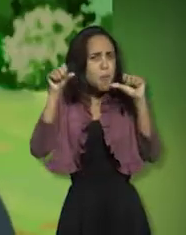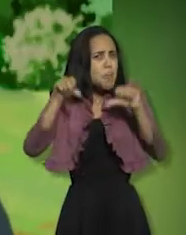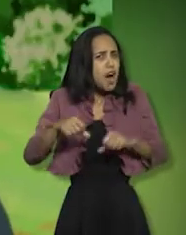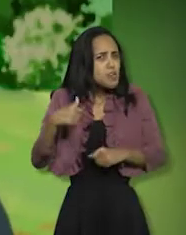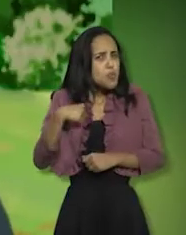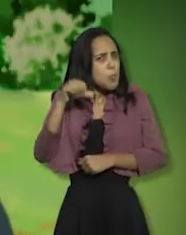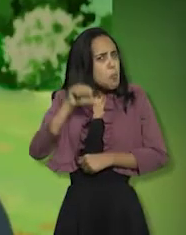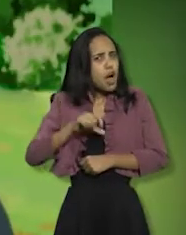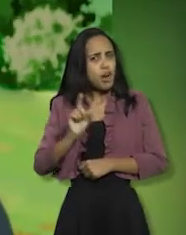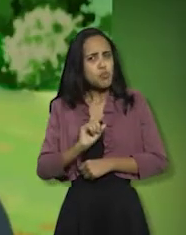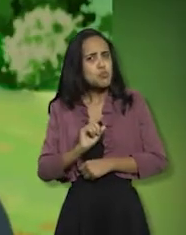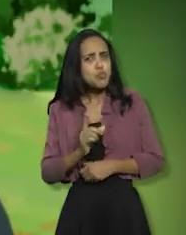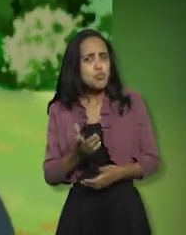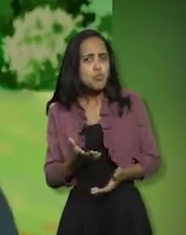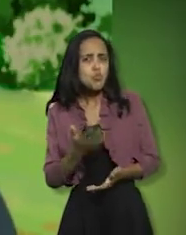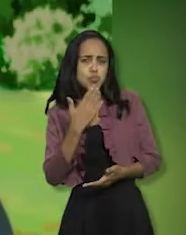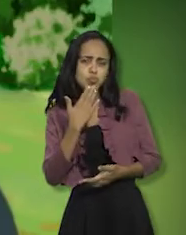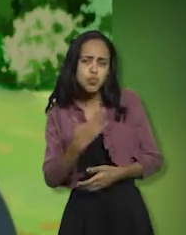baja?